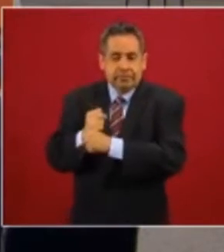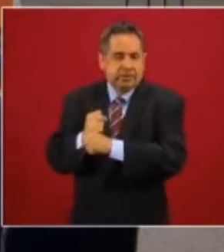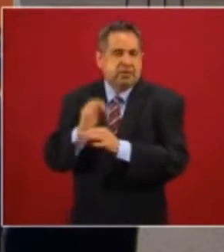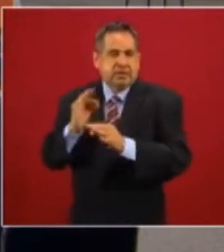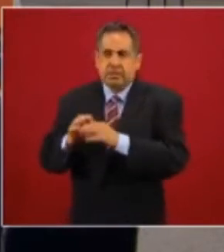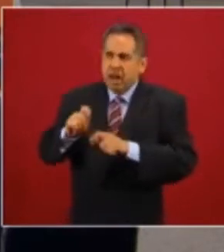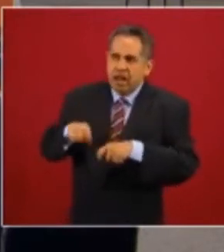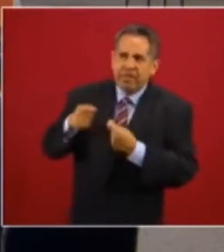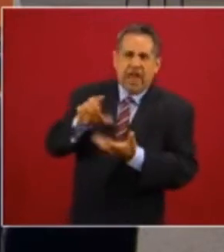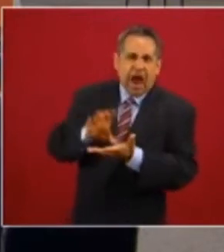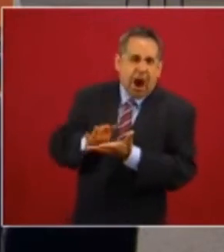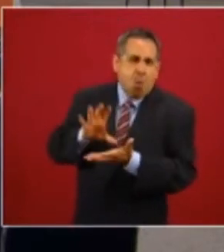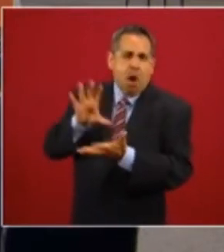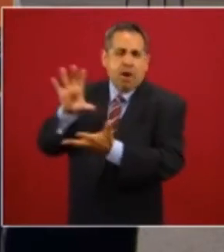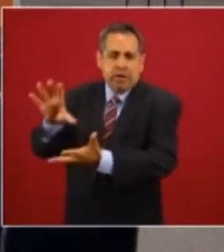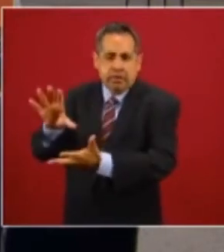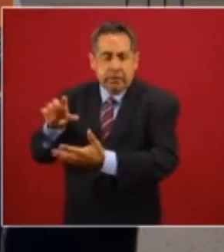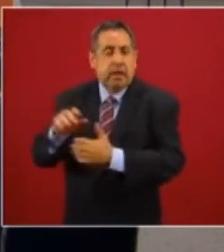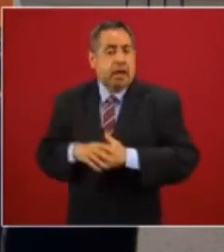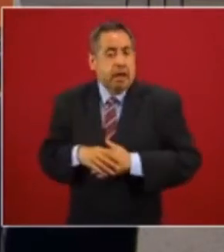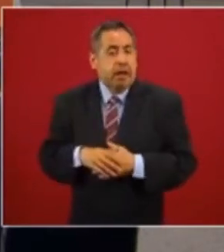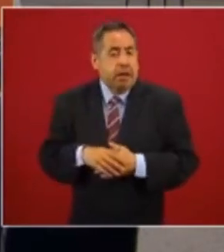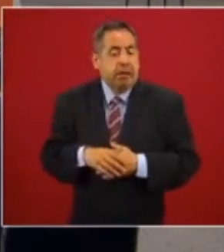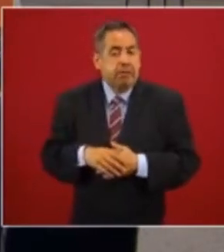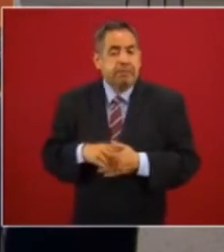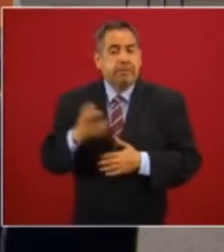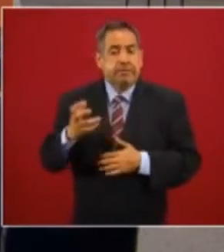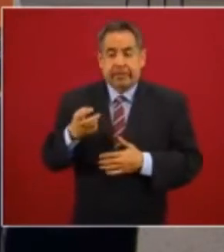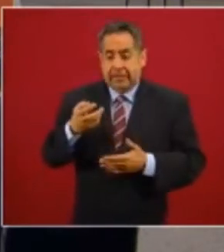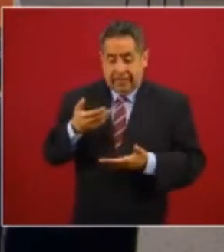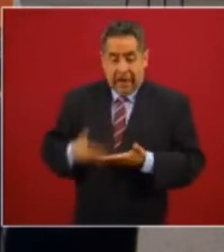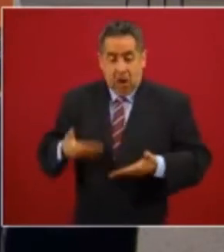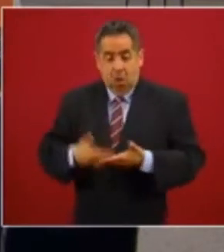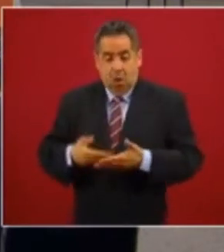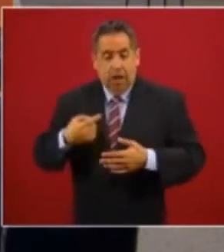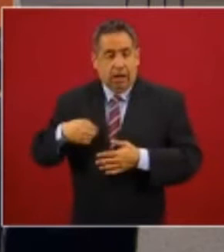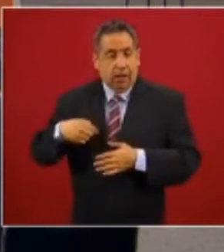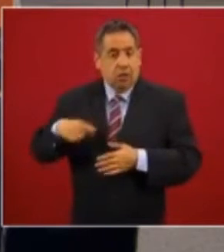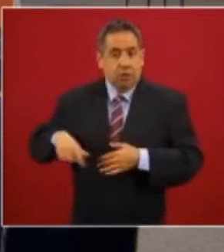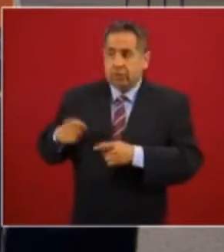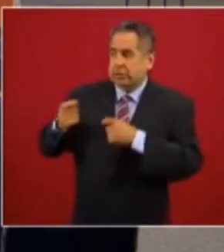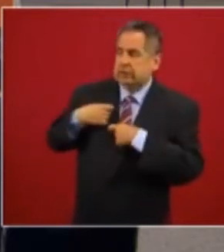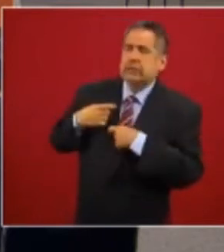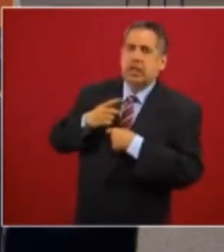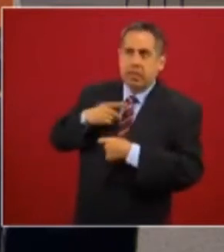para pagar. Se recibió el tratado con un adeudo este gobierno. El siguiente, por favor.